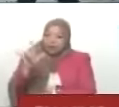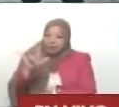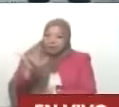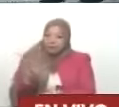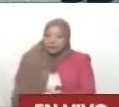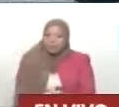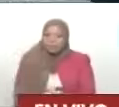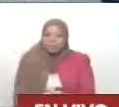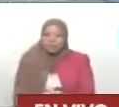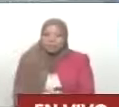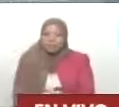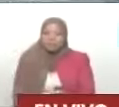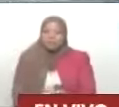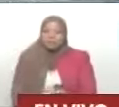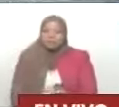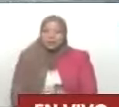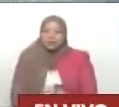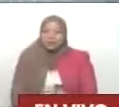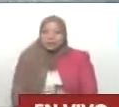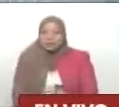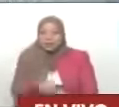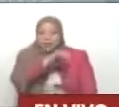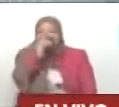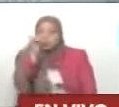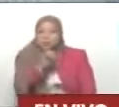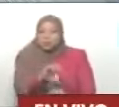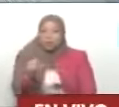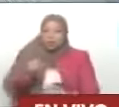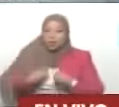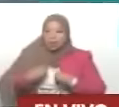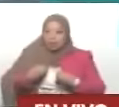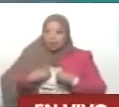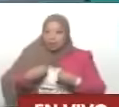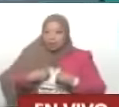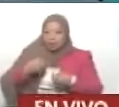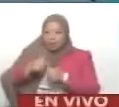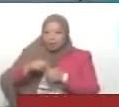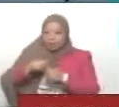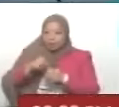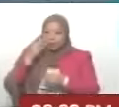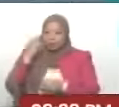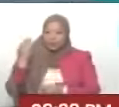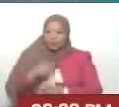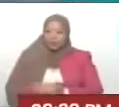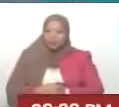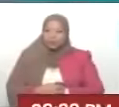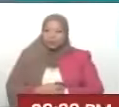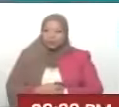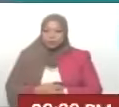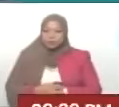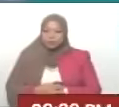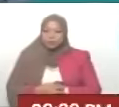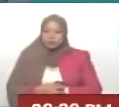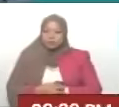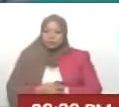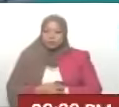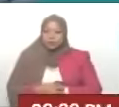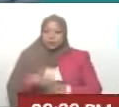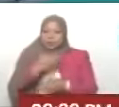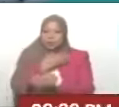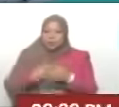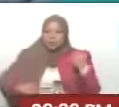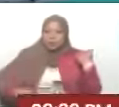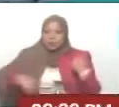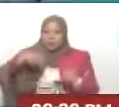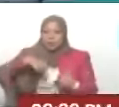El aplauso a Carlos Rodríguez Zulia, que dio la chinita. Y ahora, presidente del